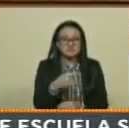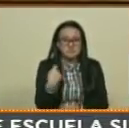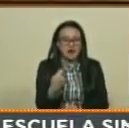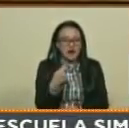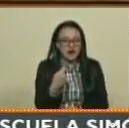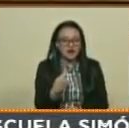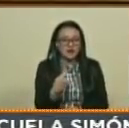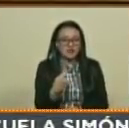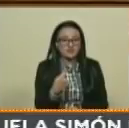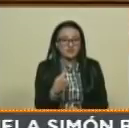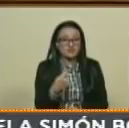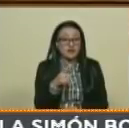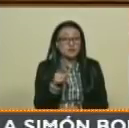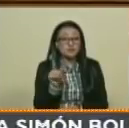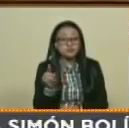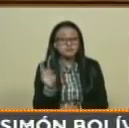eso.